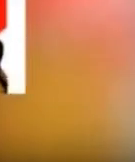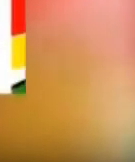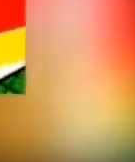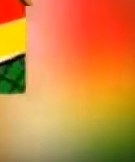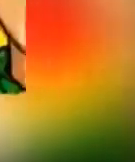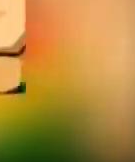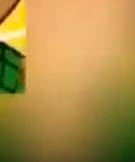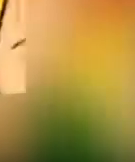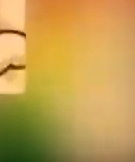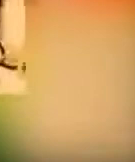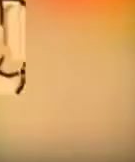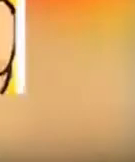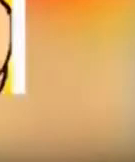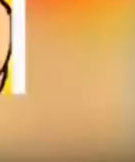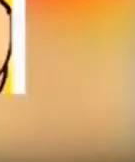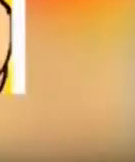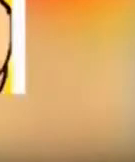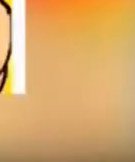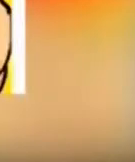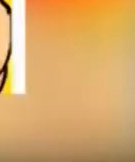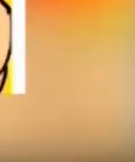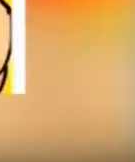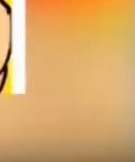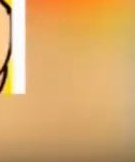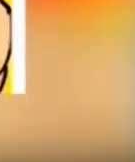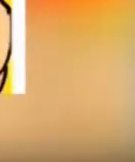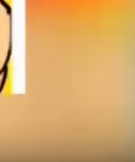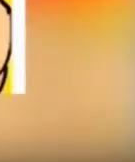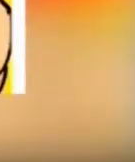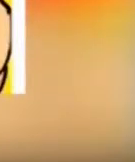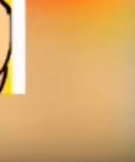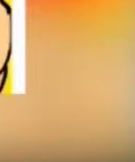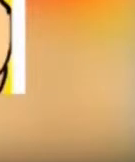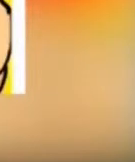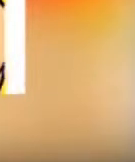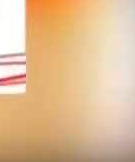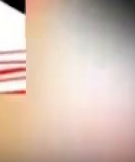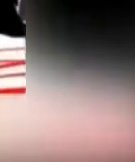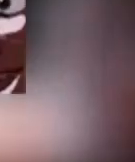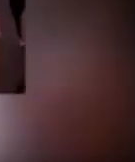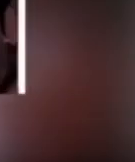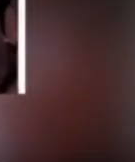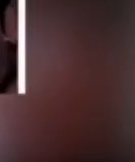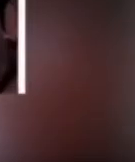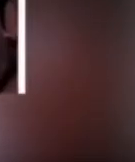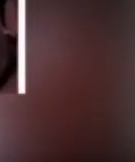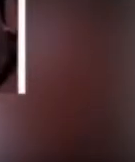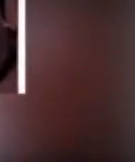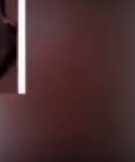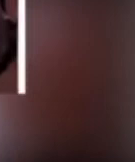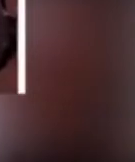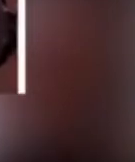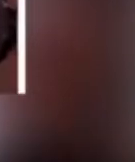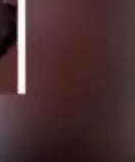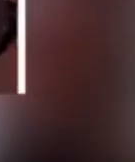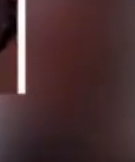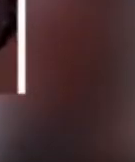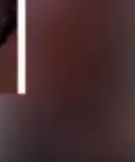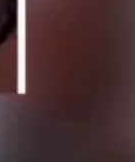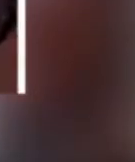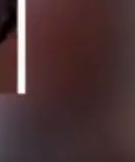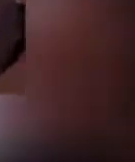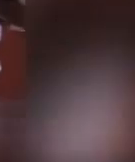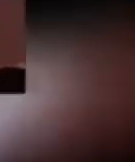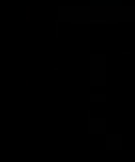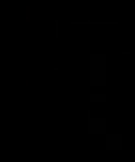mucho música de los mariachis. Mariachis gustar a mi música mucho. Adoro la música de los